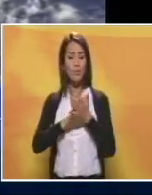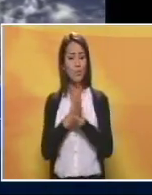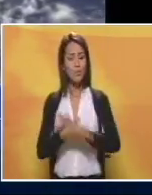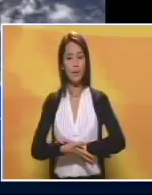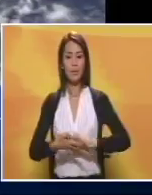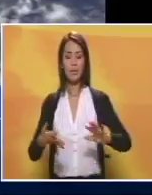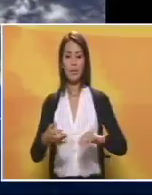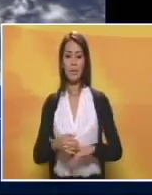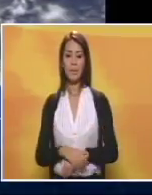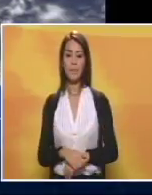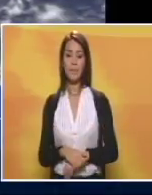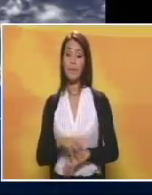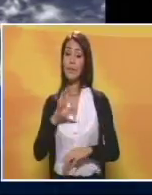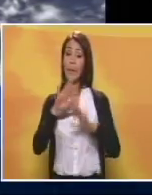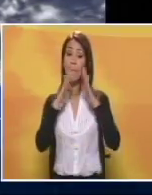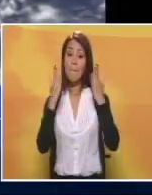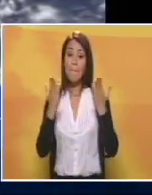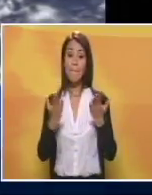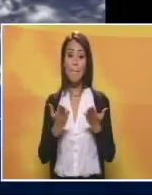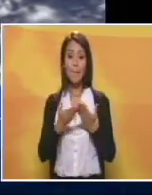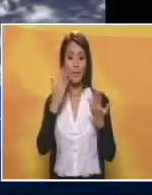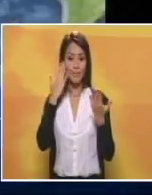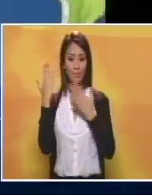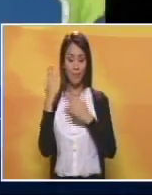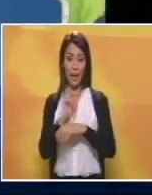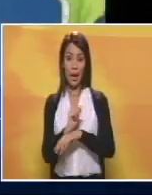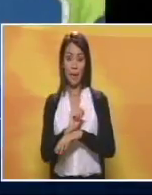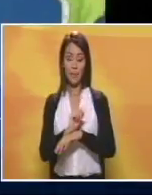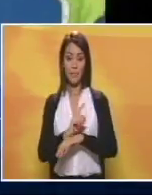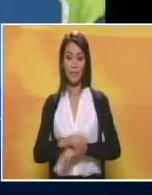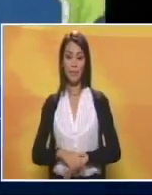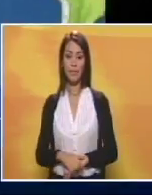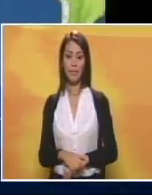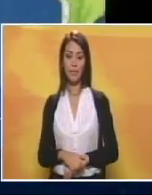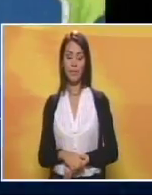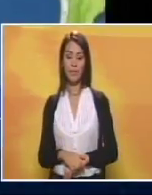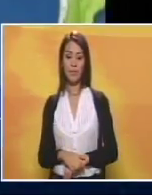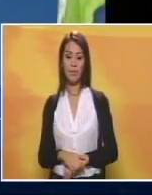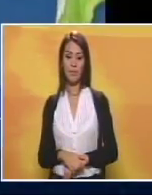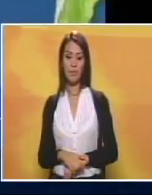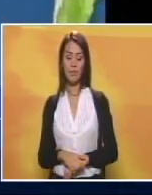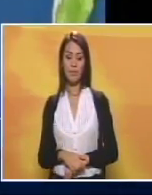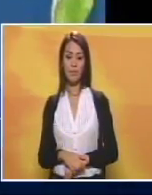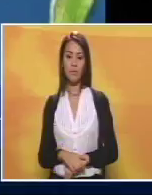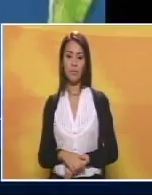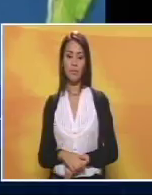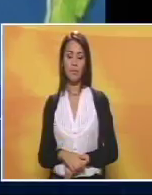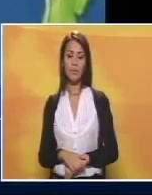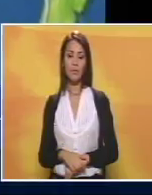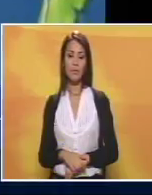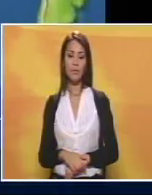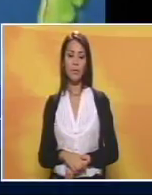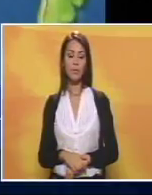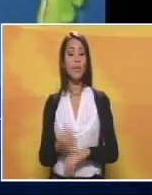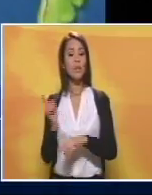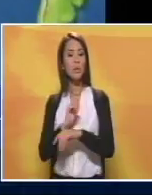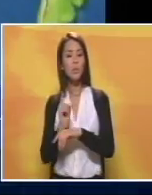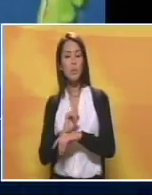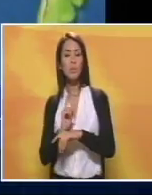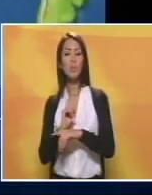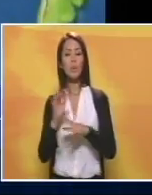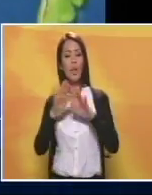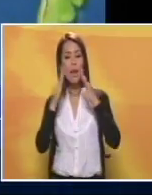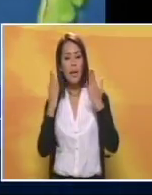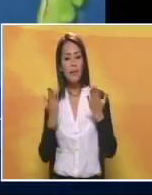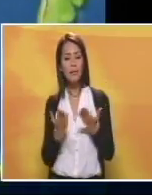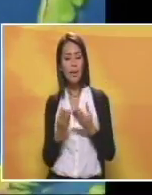su entrada a la atmósfera por la fricción a altas velocidades. El Tiangong-1, que orbitaba sin control alrededor de la Tierra,